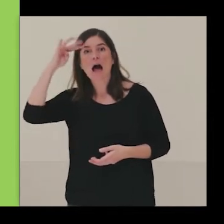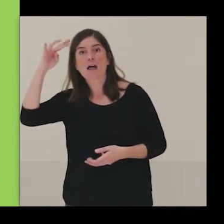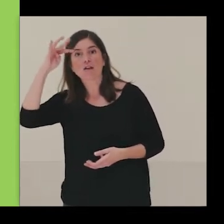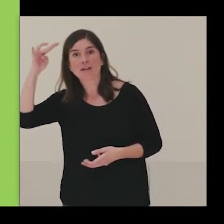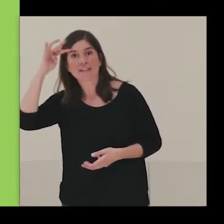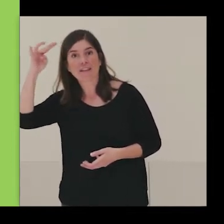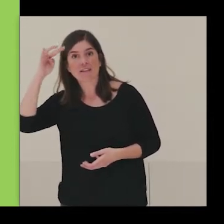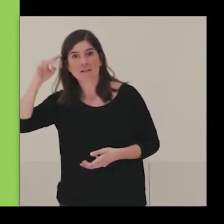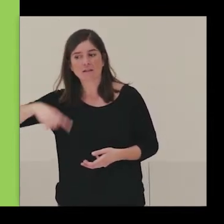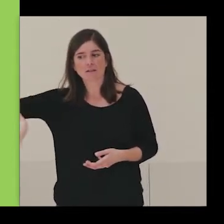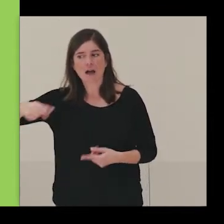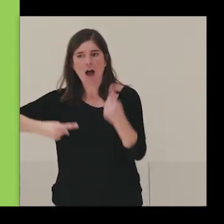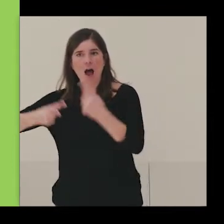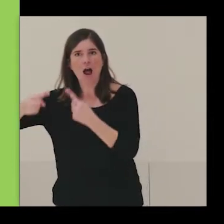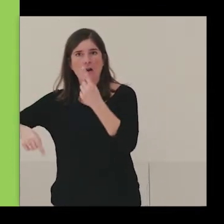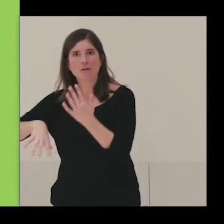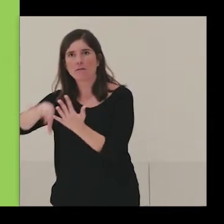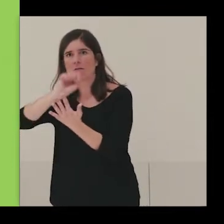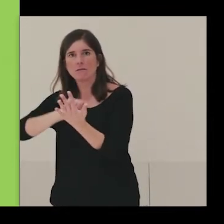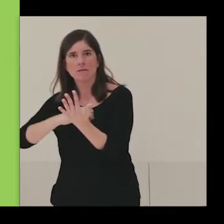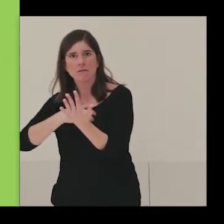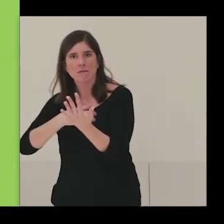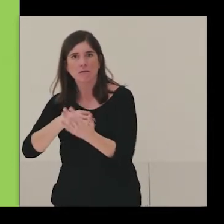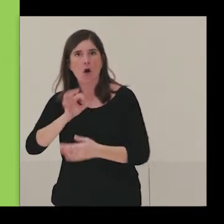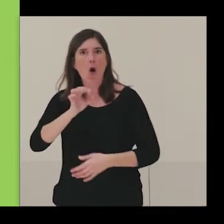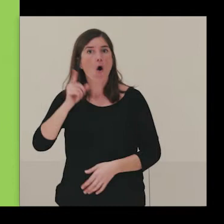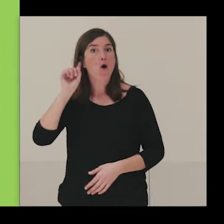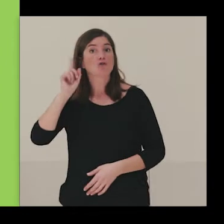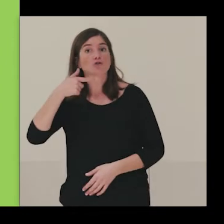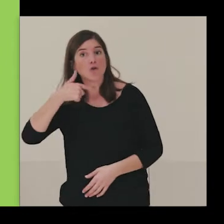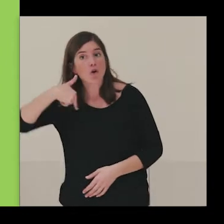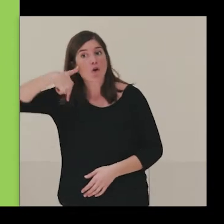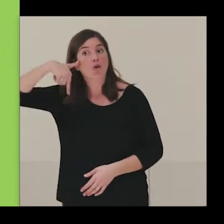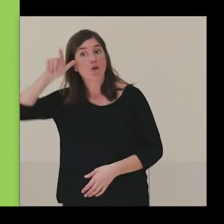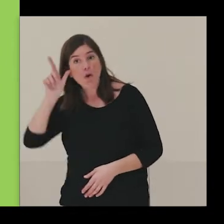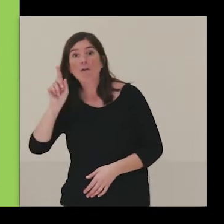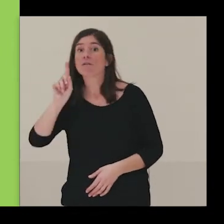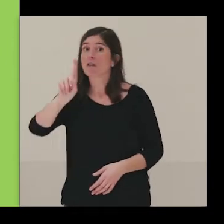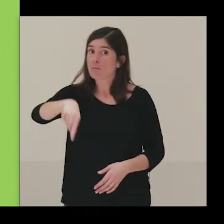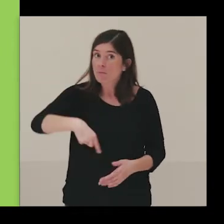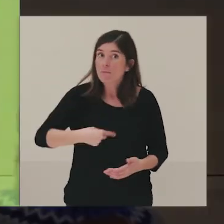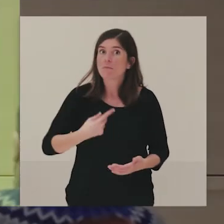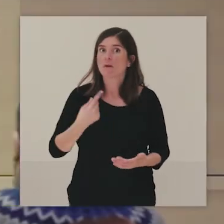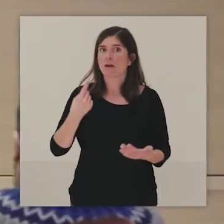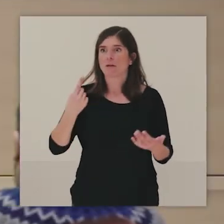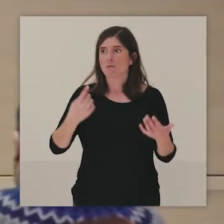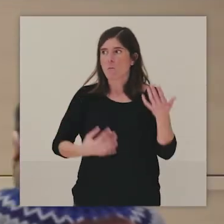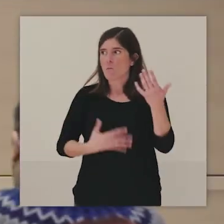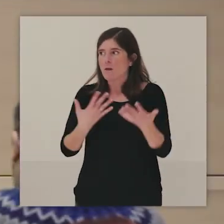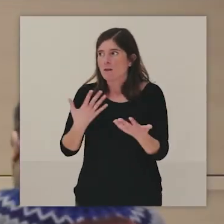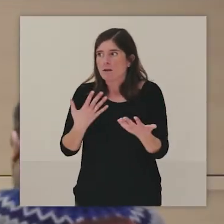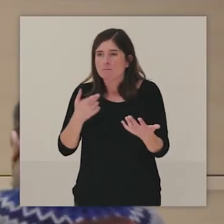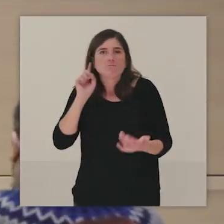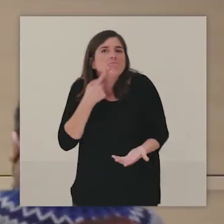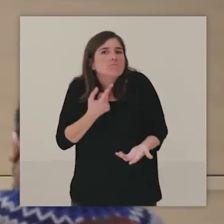comprensión. Pensemos en trastornos del lenguaje, en sordera prelocutiva que puede tener pues,